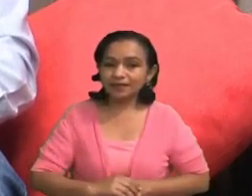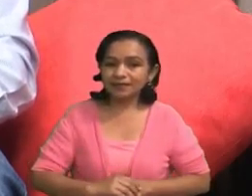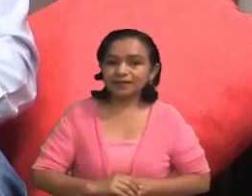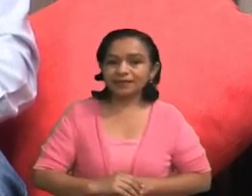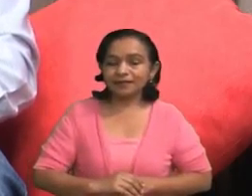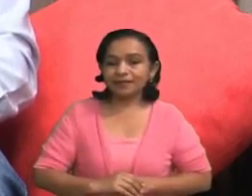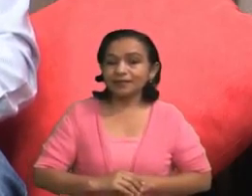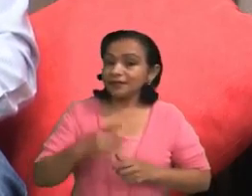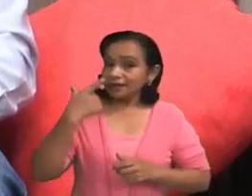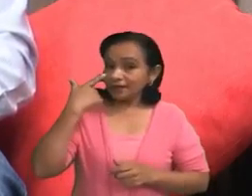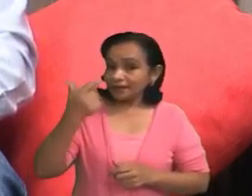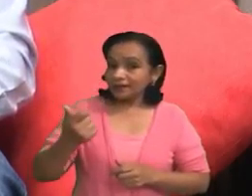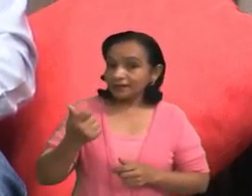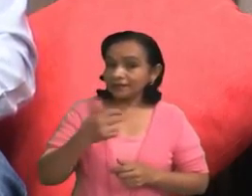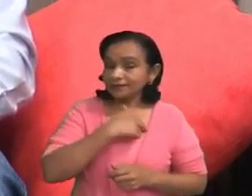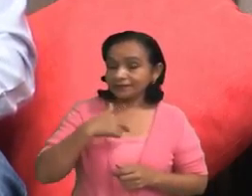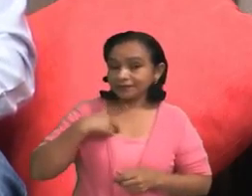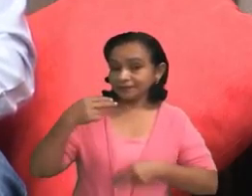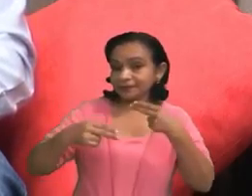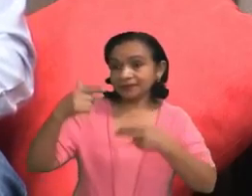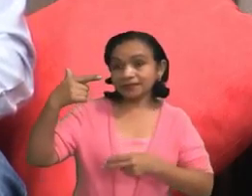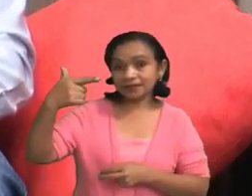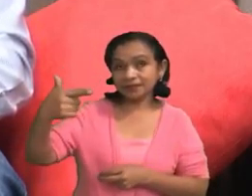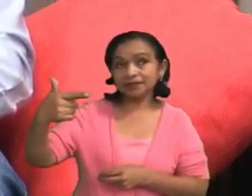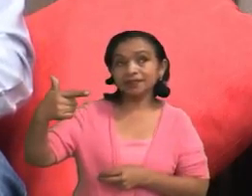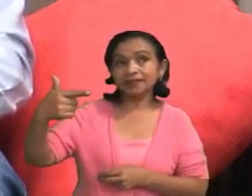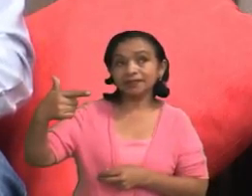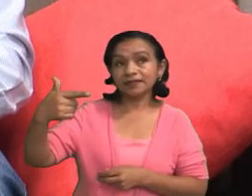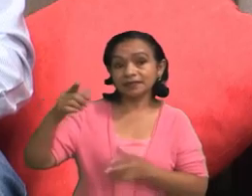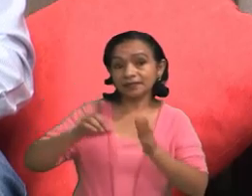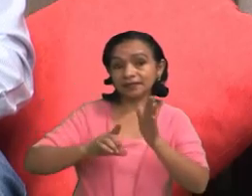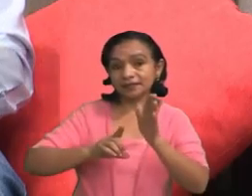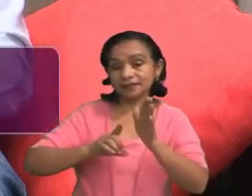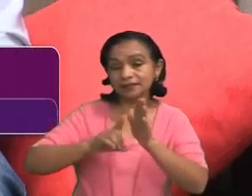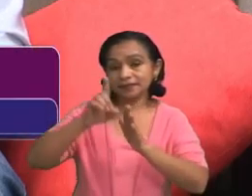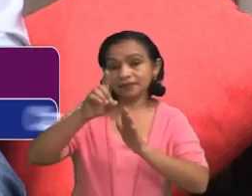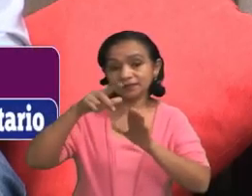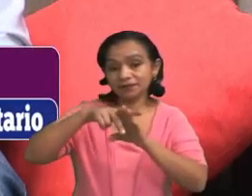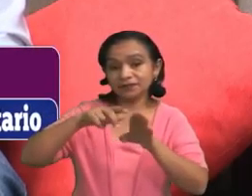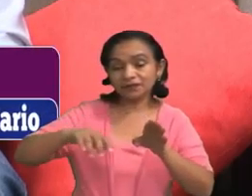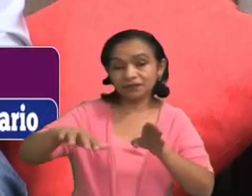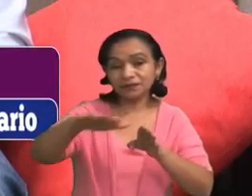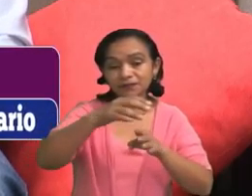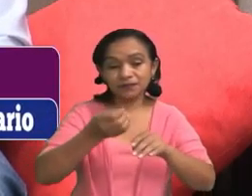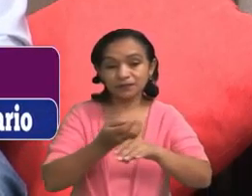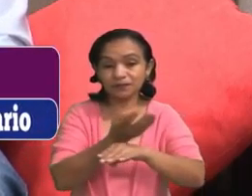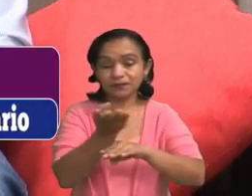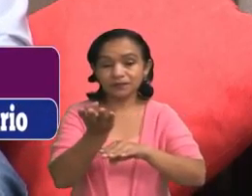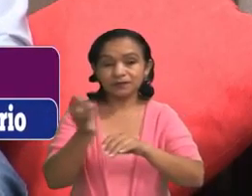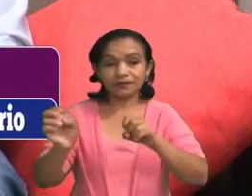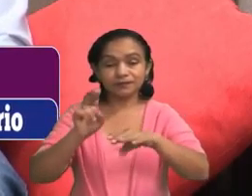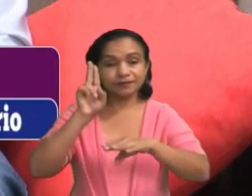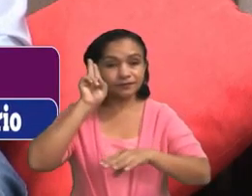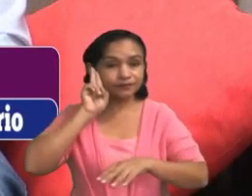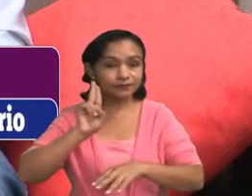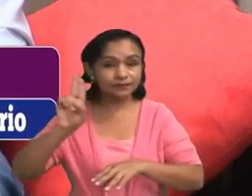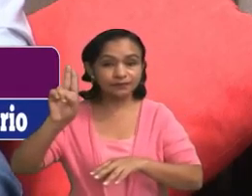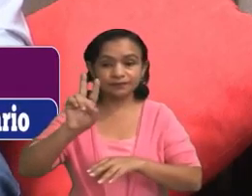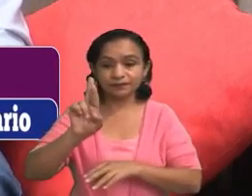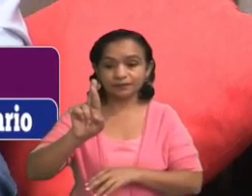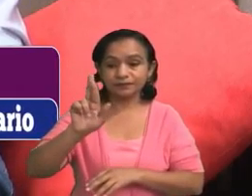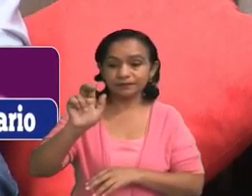realización del 7º Congreso Nacional de Desarrollo Rural realizado por el Consejo Nacional de Universidades. Con nosotros el compañero